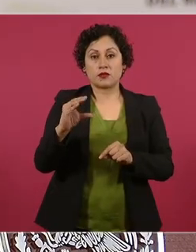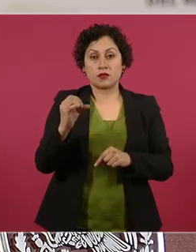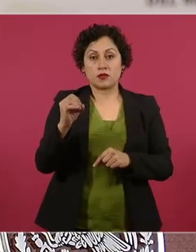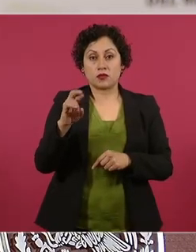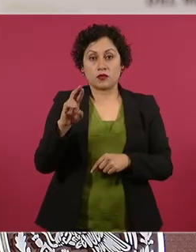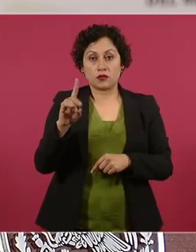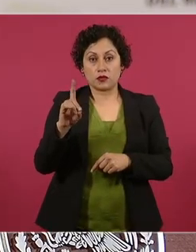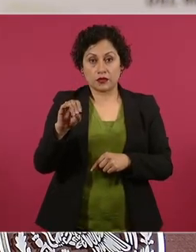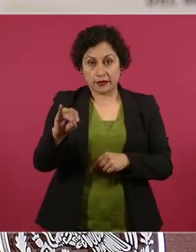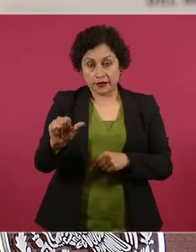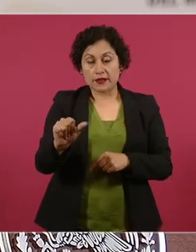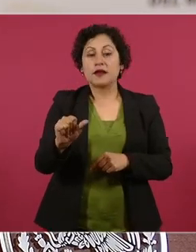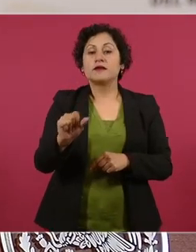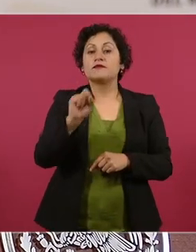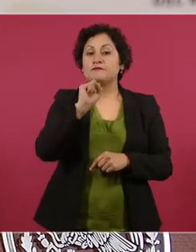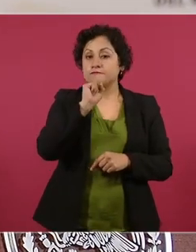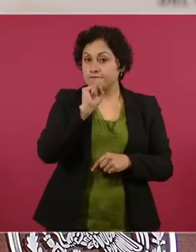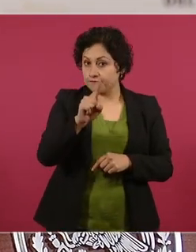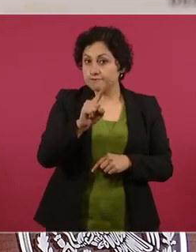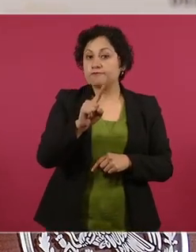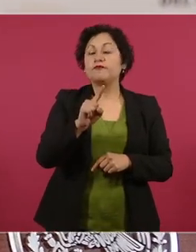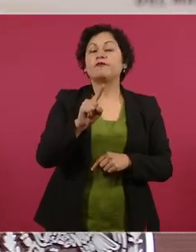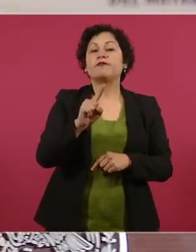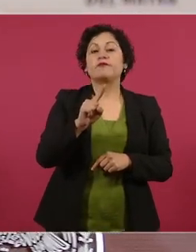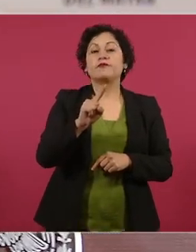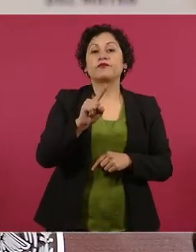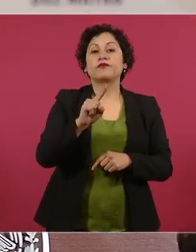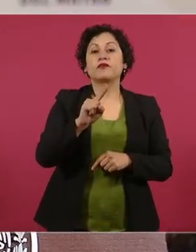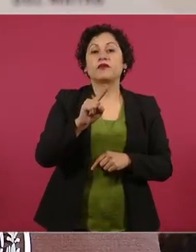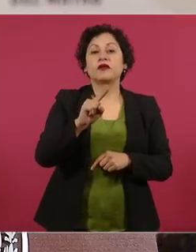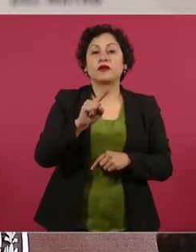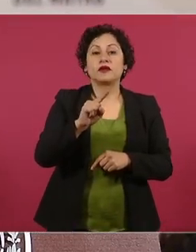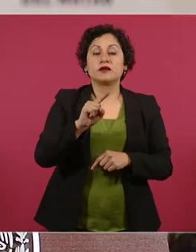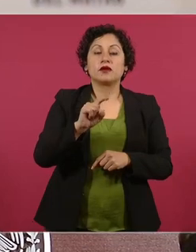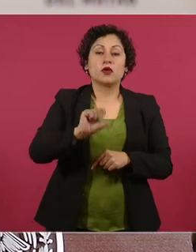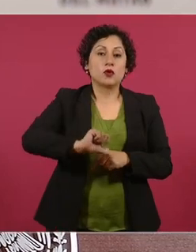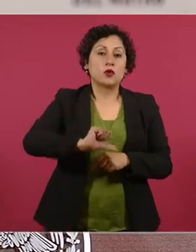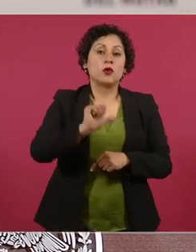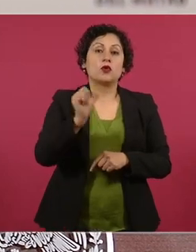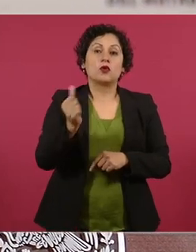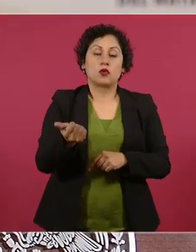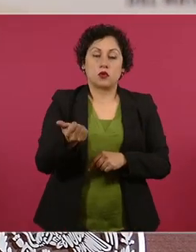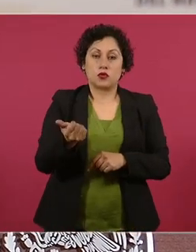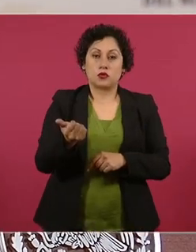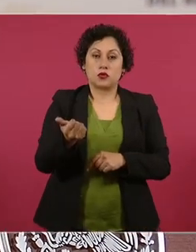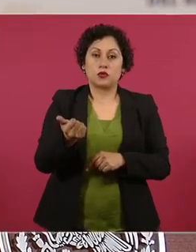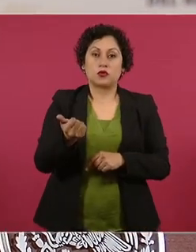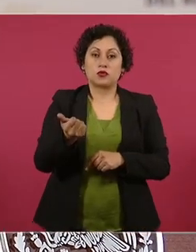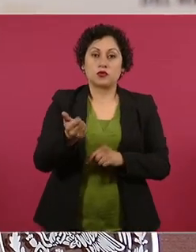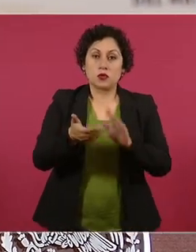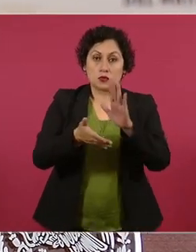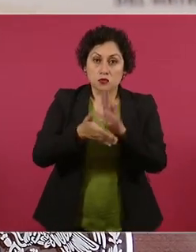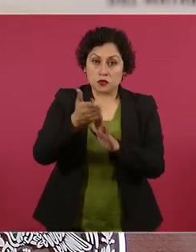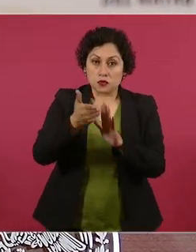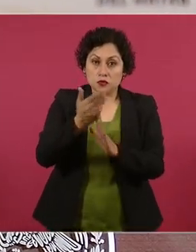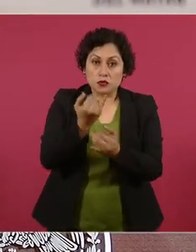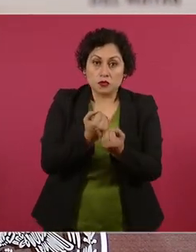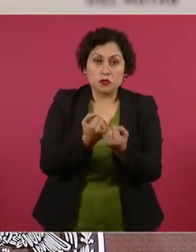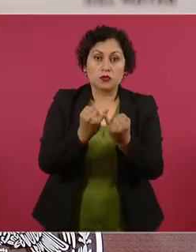vamos a inaugurar el acueducto de los pueblos yaquis,